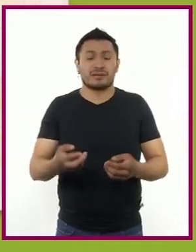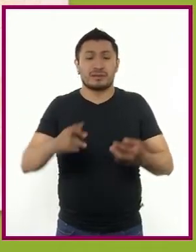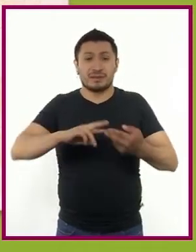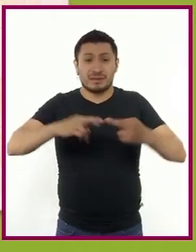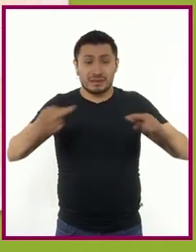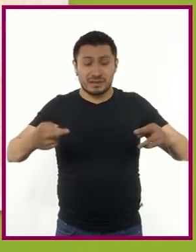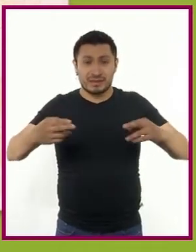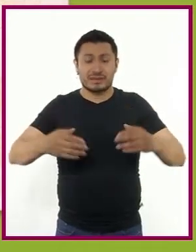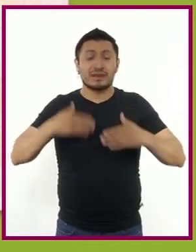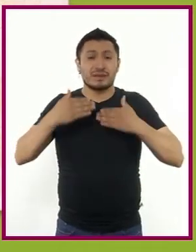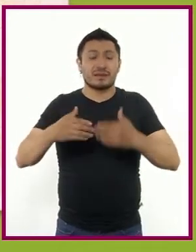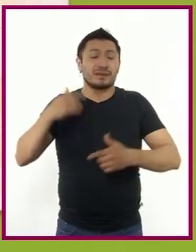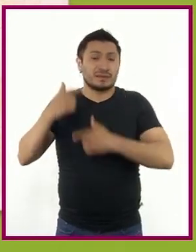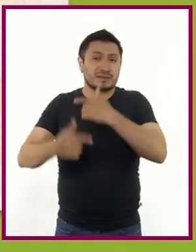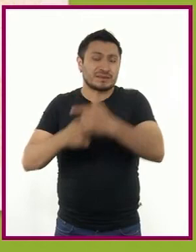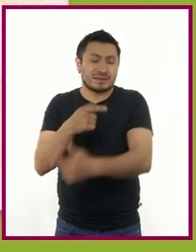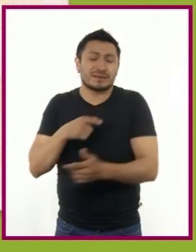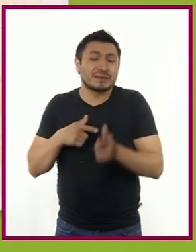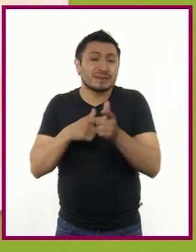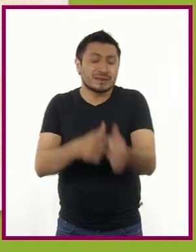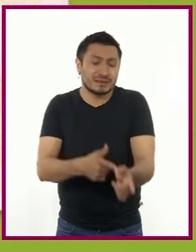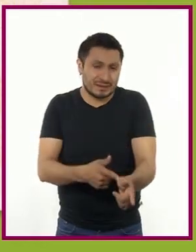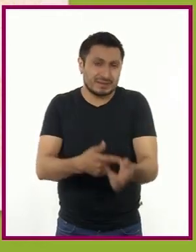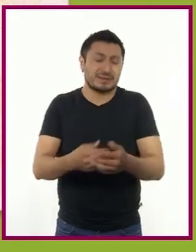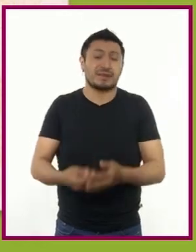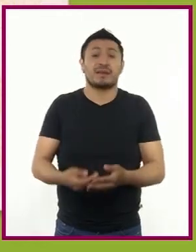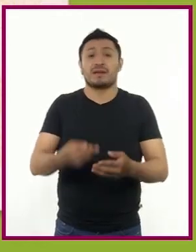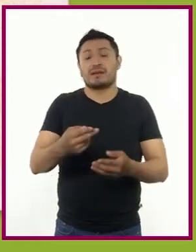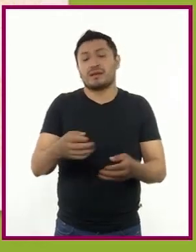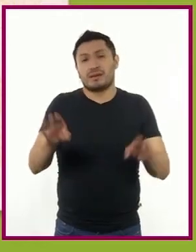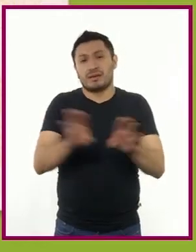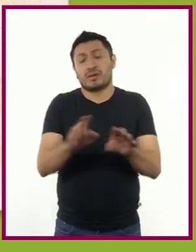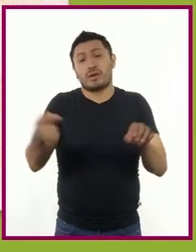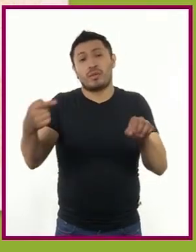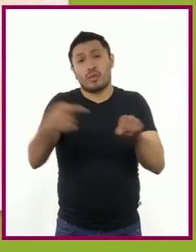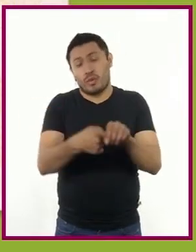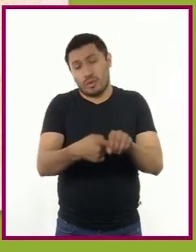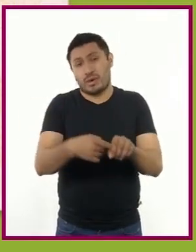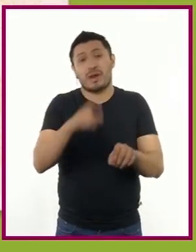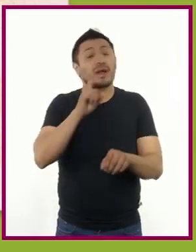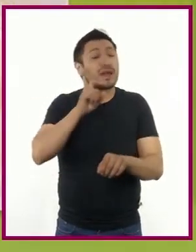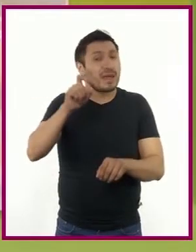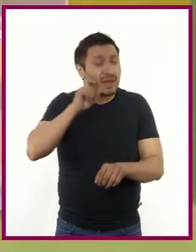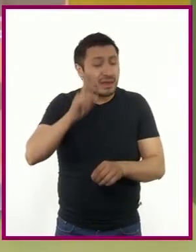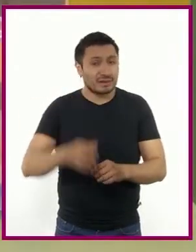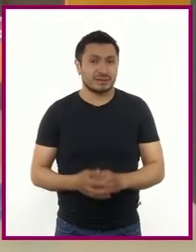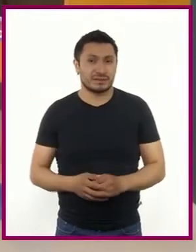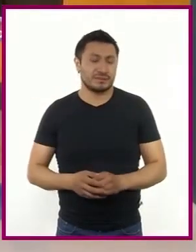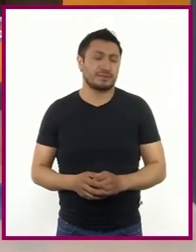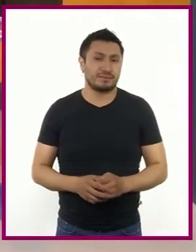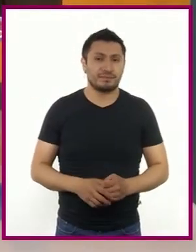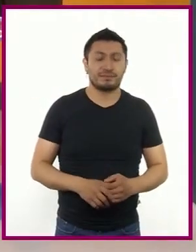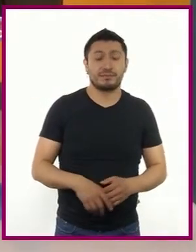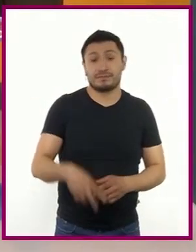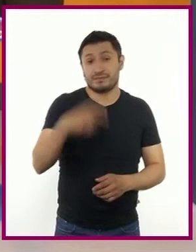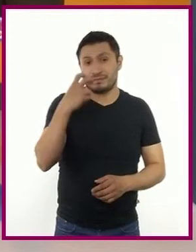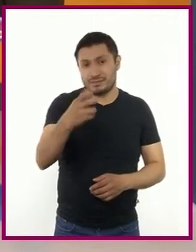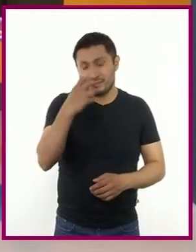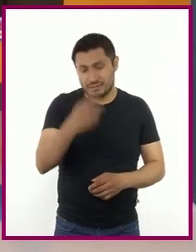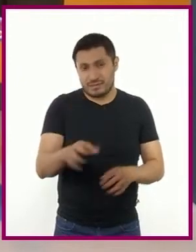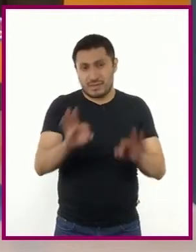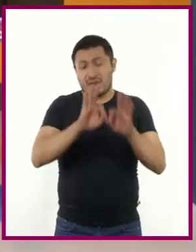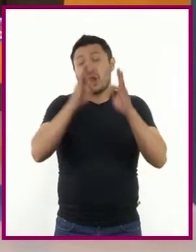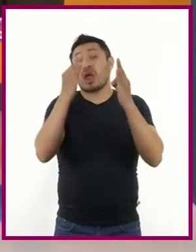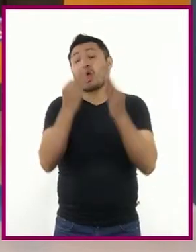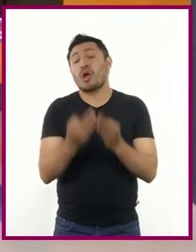perpetuemos la especie mediante la reproducción sexual. Esta es un proceso mediante el cual